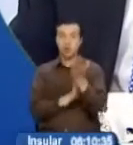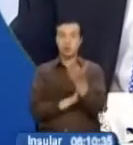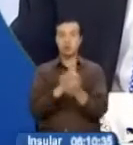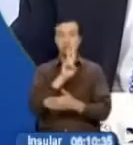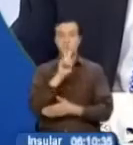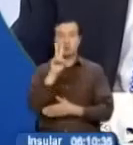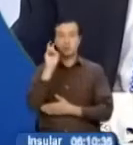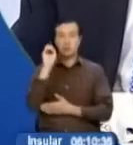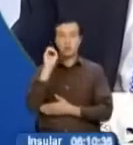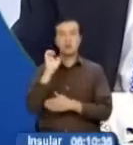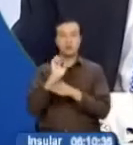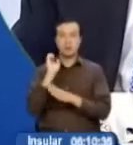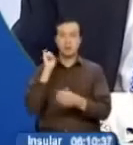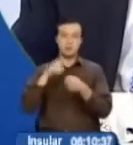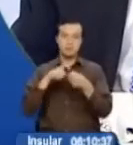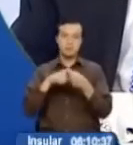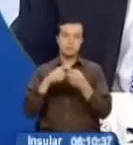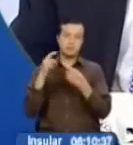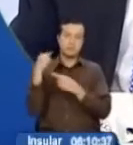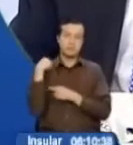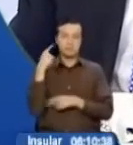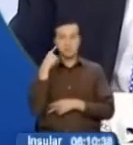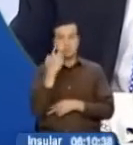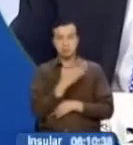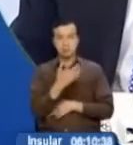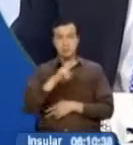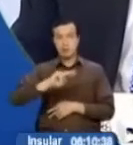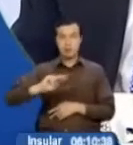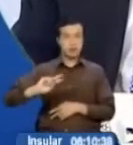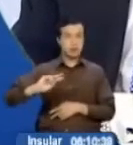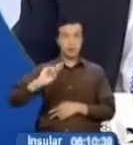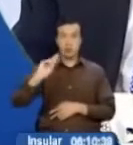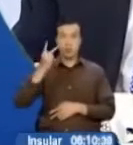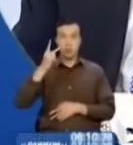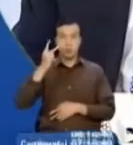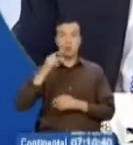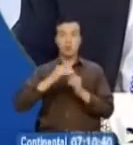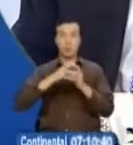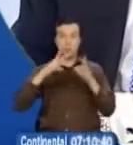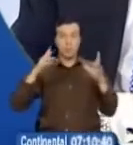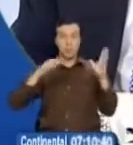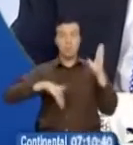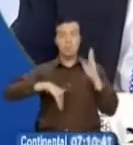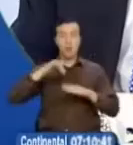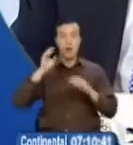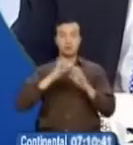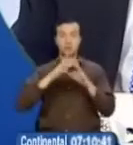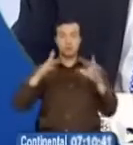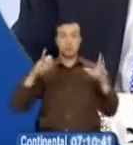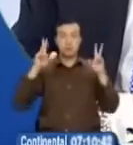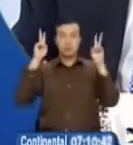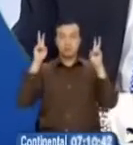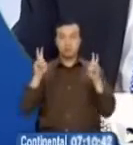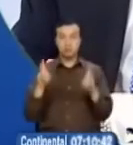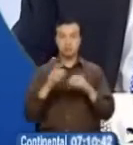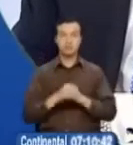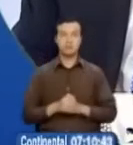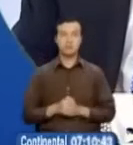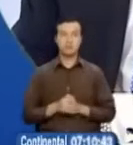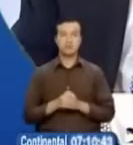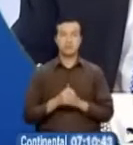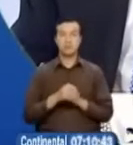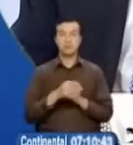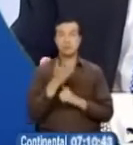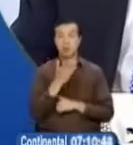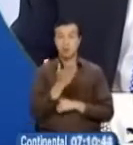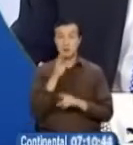inicio. Eso le corresponde tener el segundo ranking en volumen, el segundo ranking en número de casos. Esa